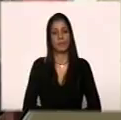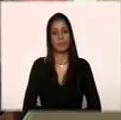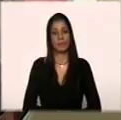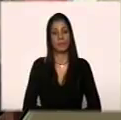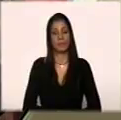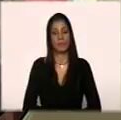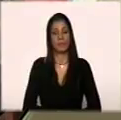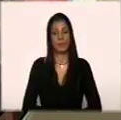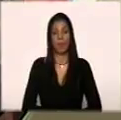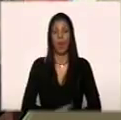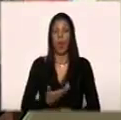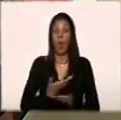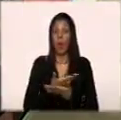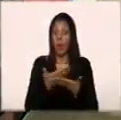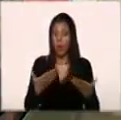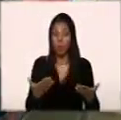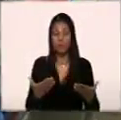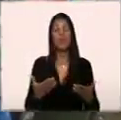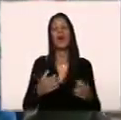Camaradas de la clase obrera,